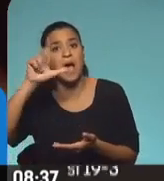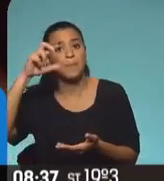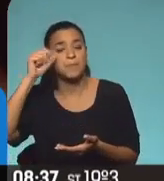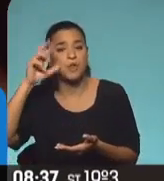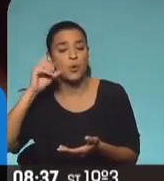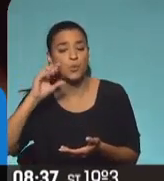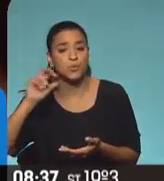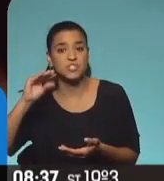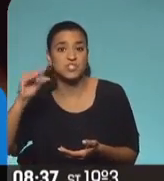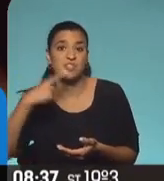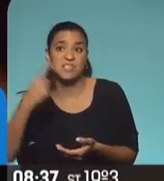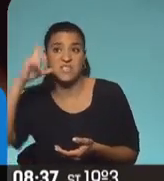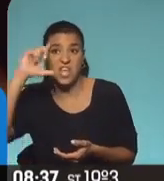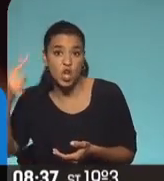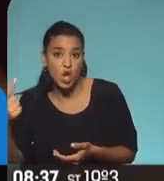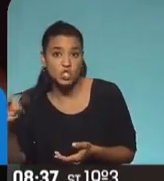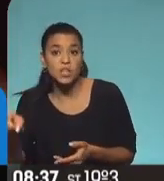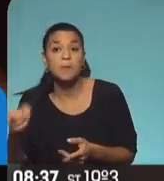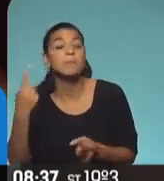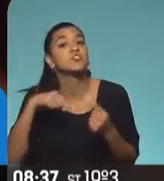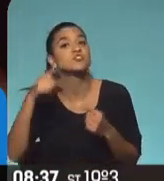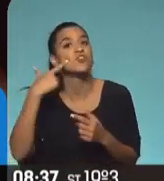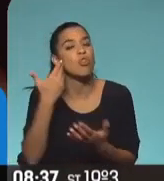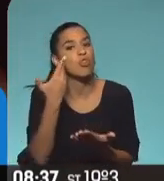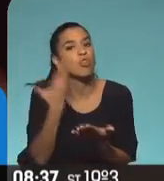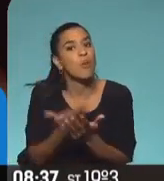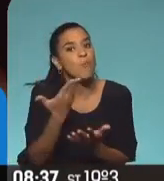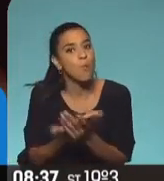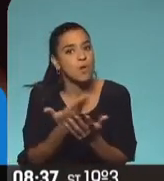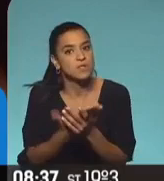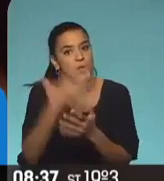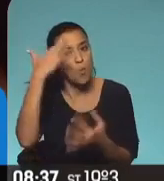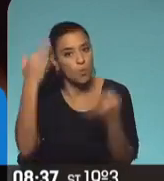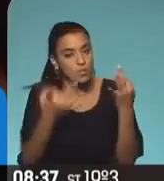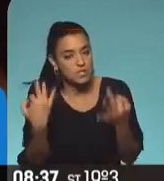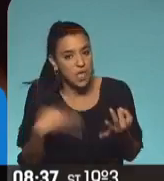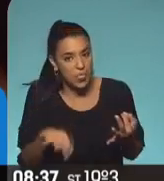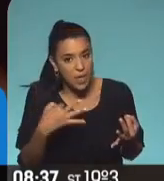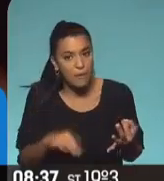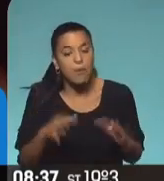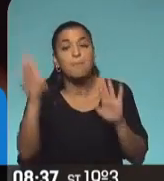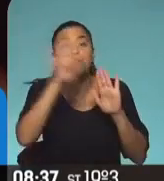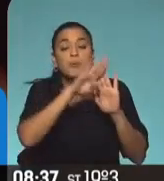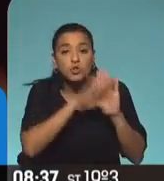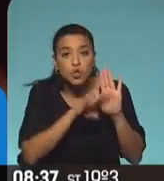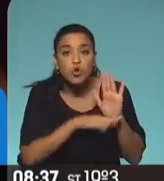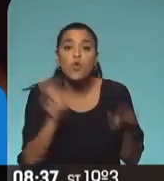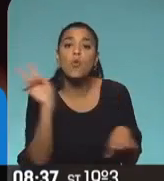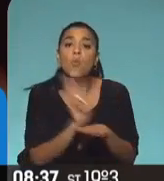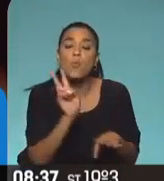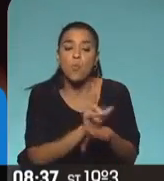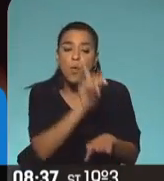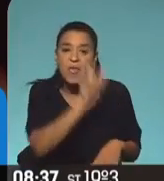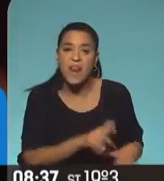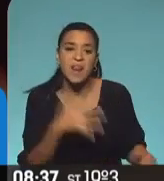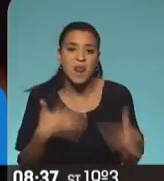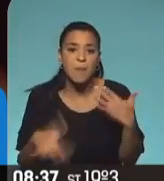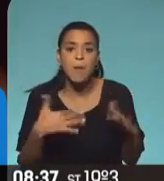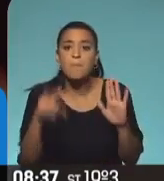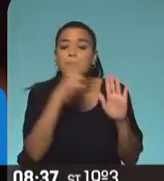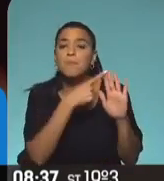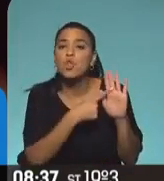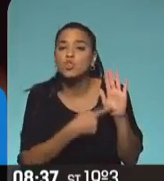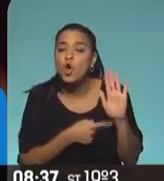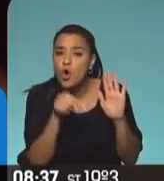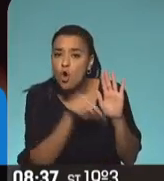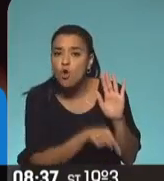defiende su inocencia pero esto habrá que demostrarlo con hechos ante la justicia y el protocolo de proteger a la víctima rápidamente es un protocolo